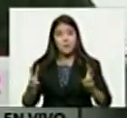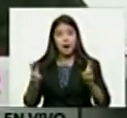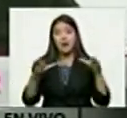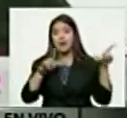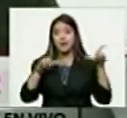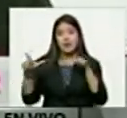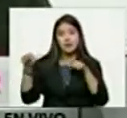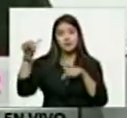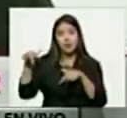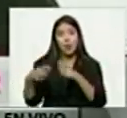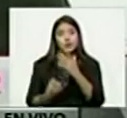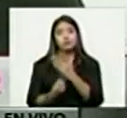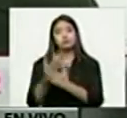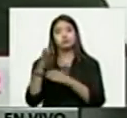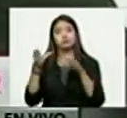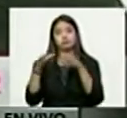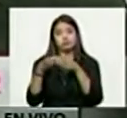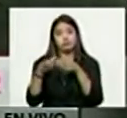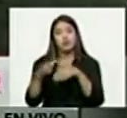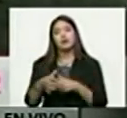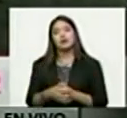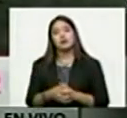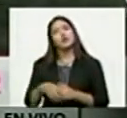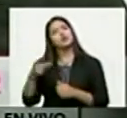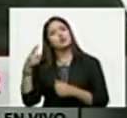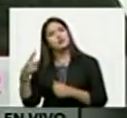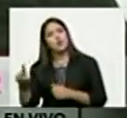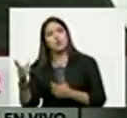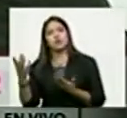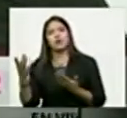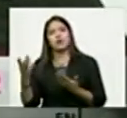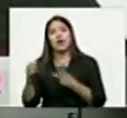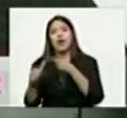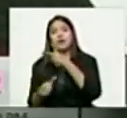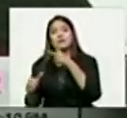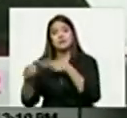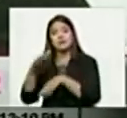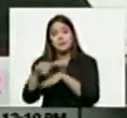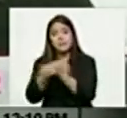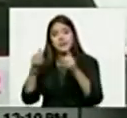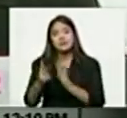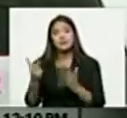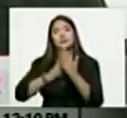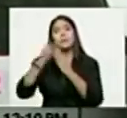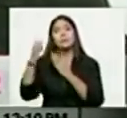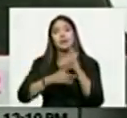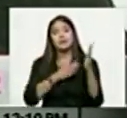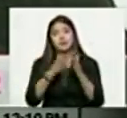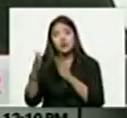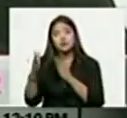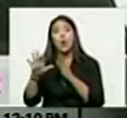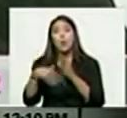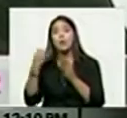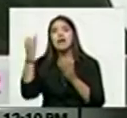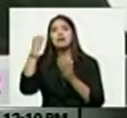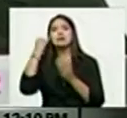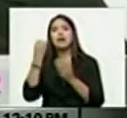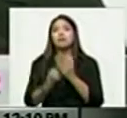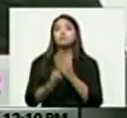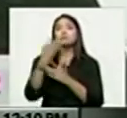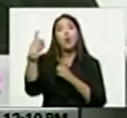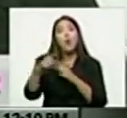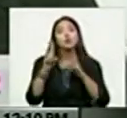planteadas conformar y todas las que también, viceministro de Planificación y Desarrollo, puedan resurgir o